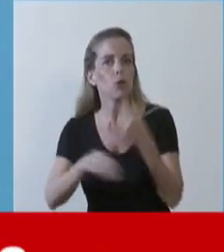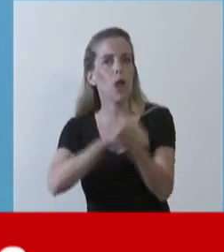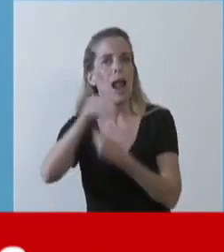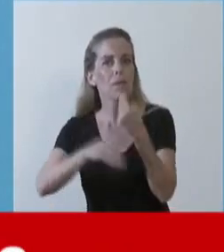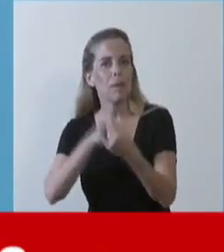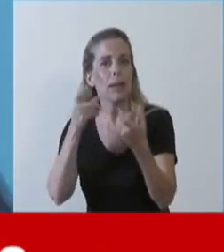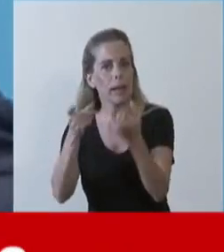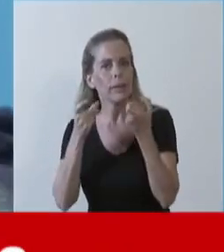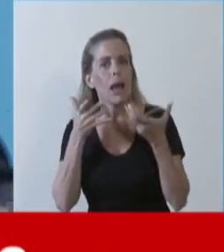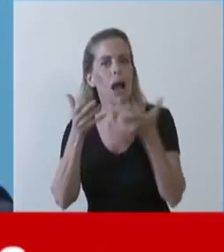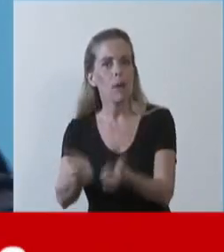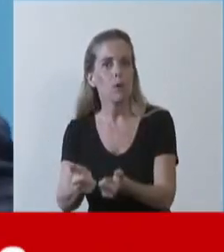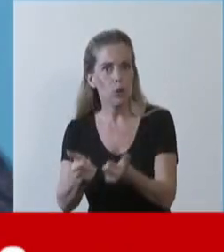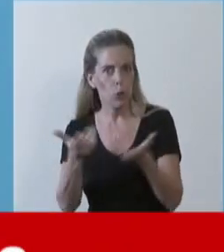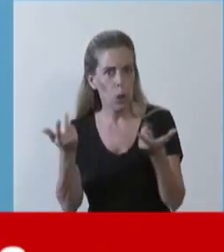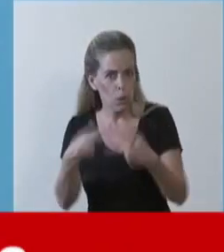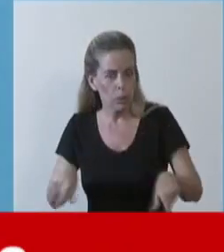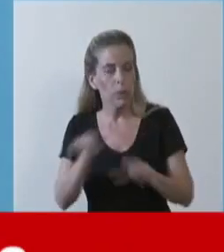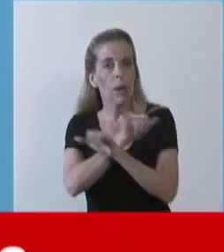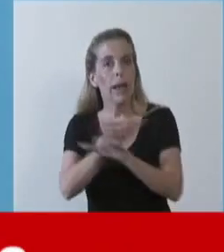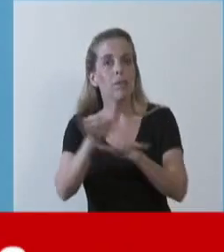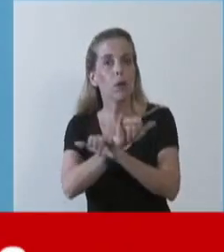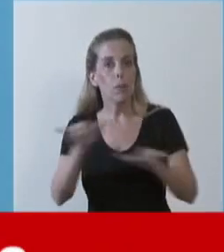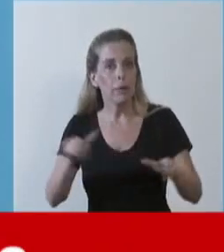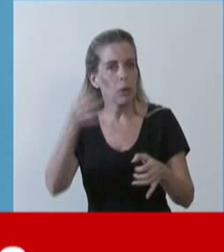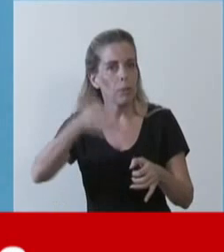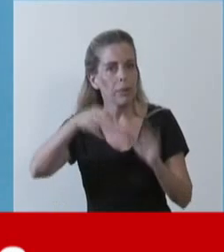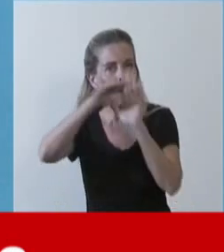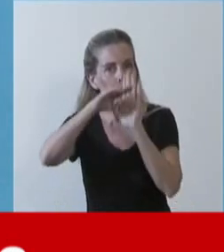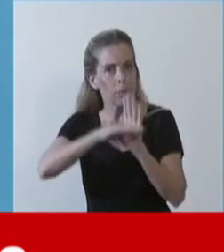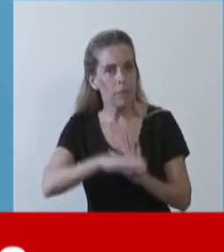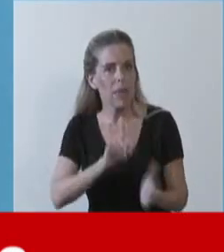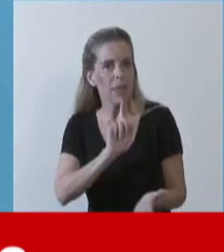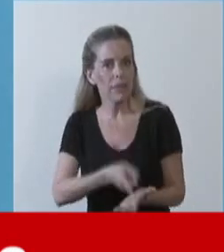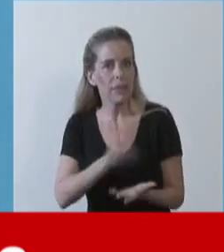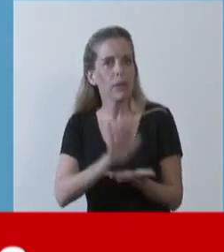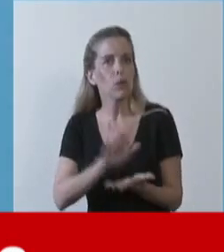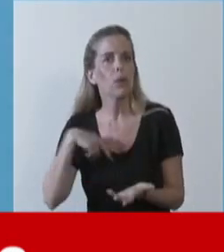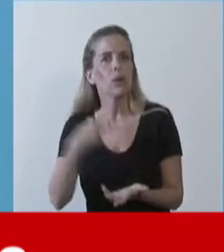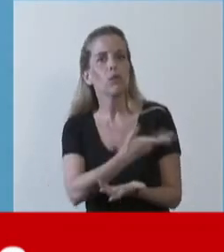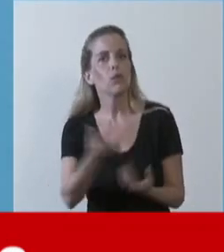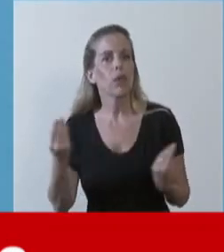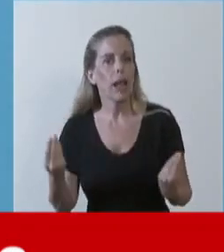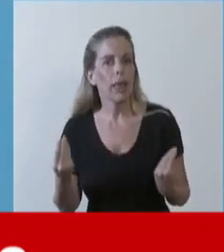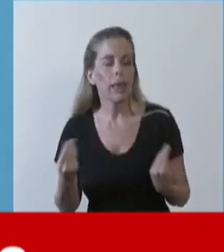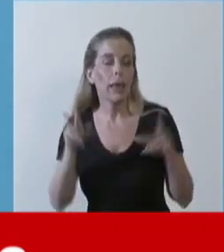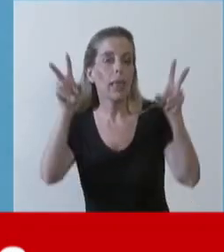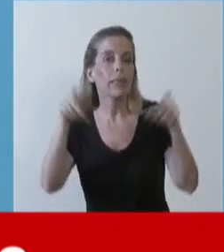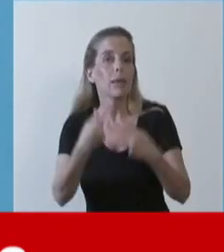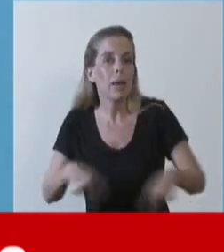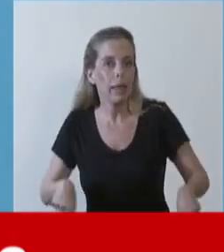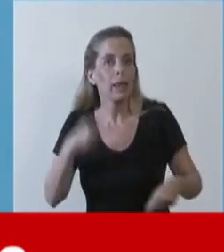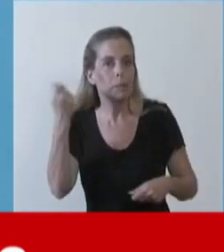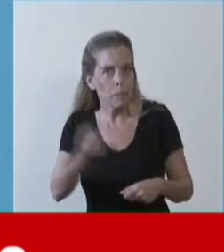más vulnerables. Vamos a hacer anuncios de lo que son las medidas sociales en el marco